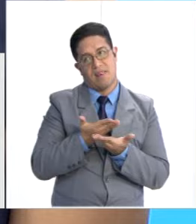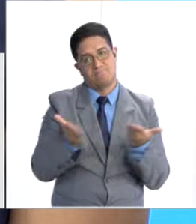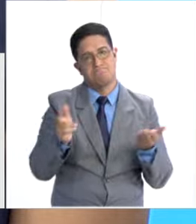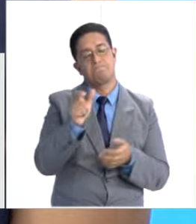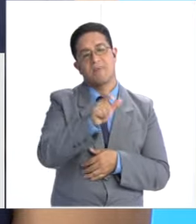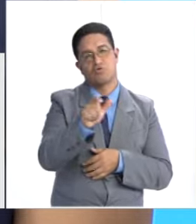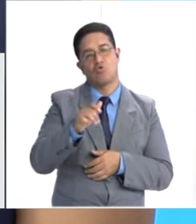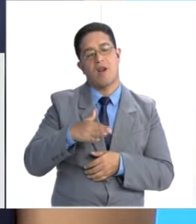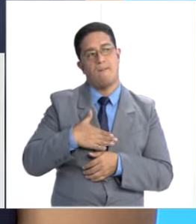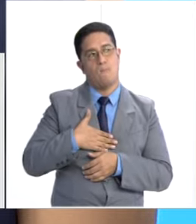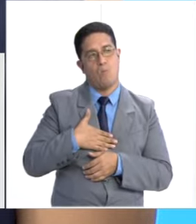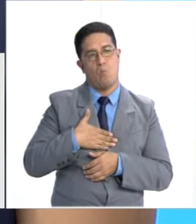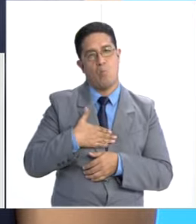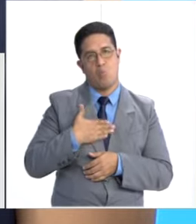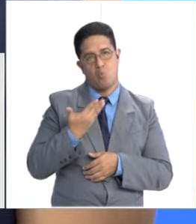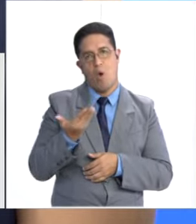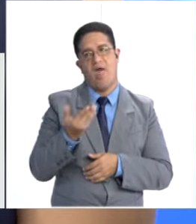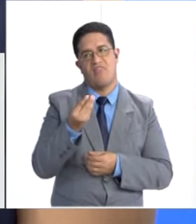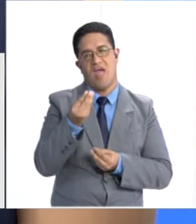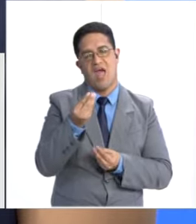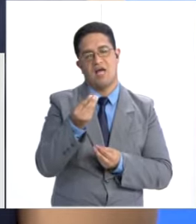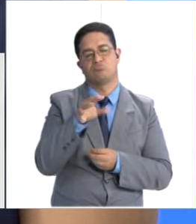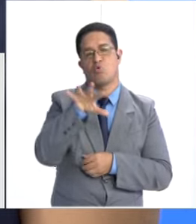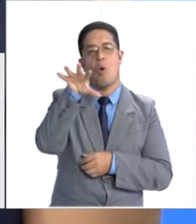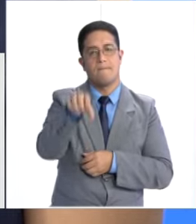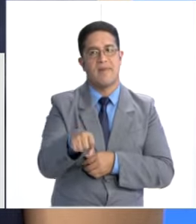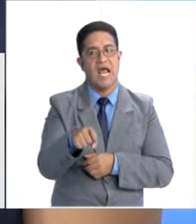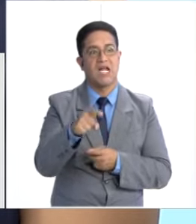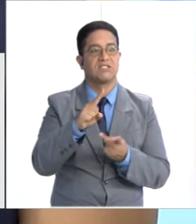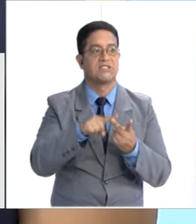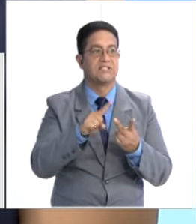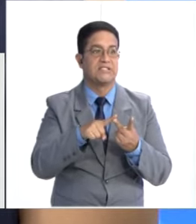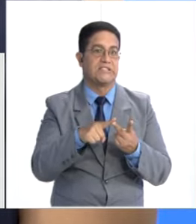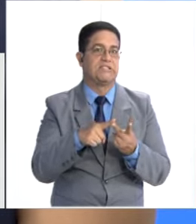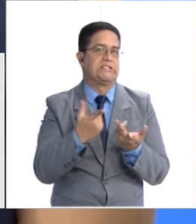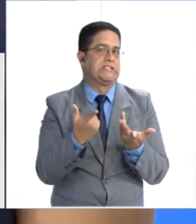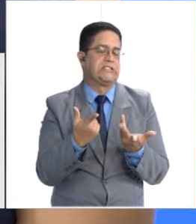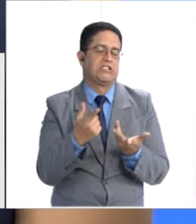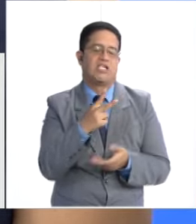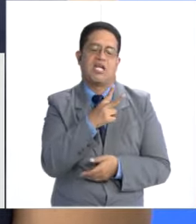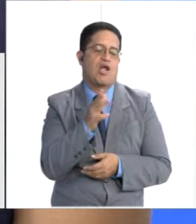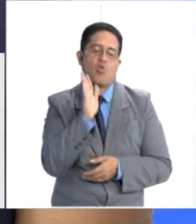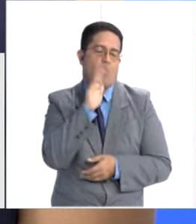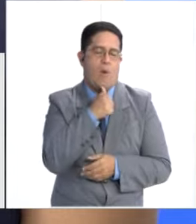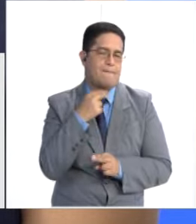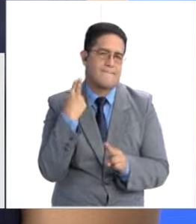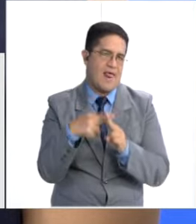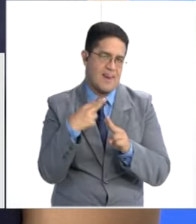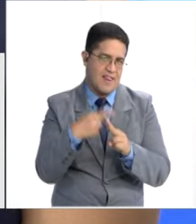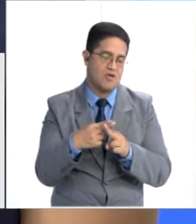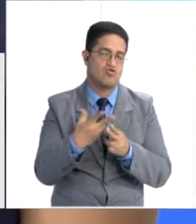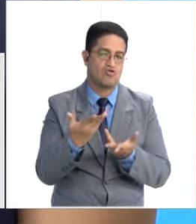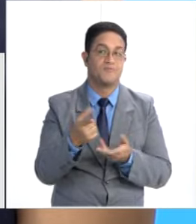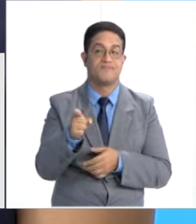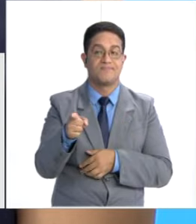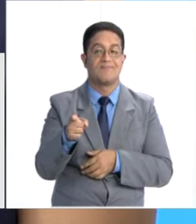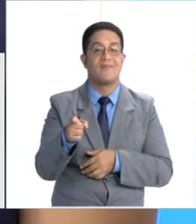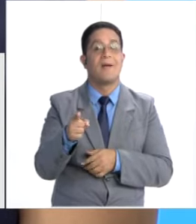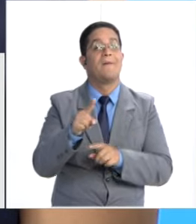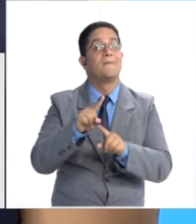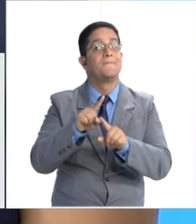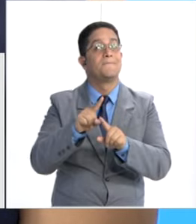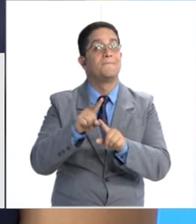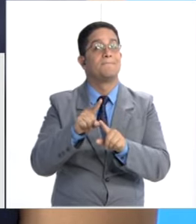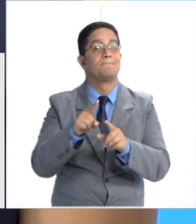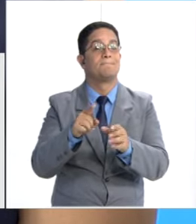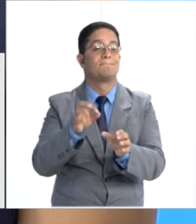sin ninguna consecuencia y tratando de reducir los riesgos y los efectos secundarios, cosa que no tienen las infusiones